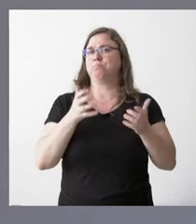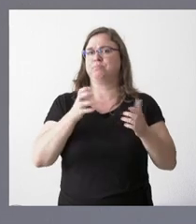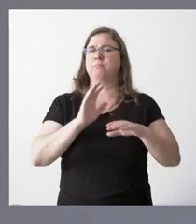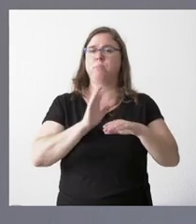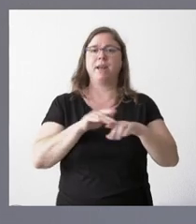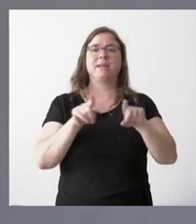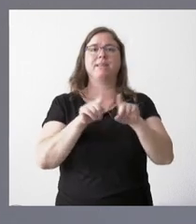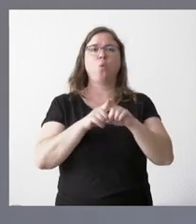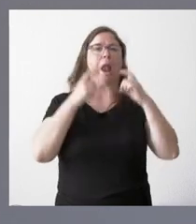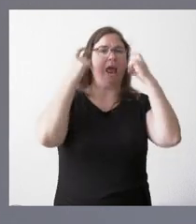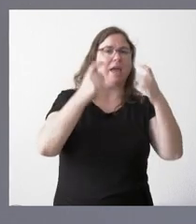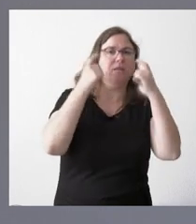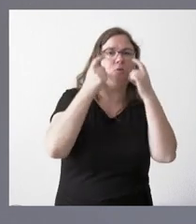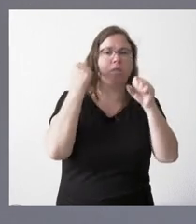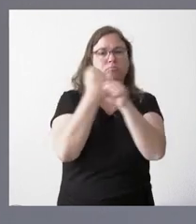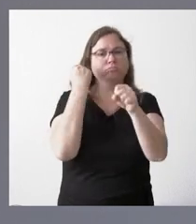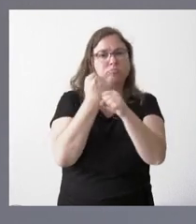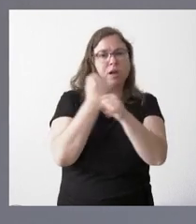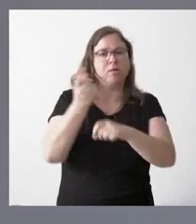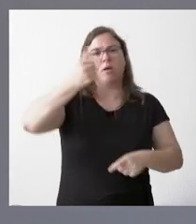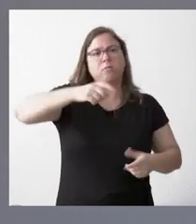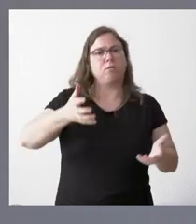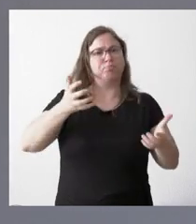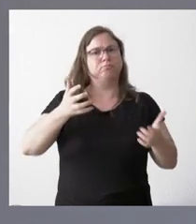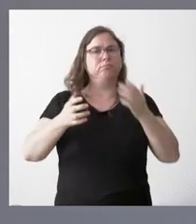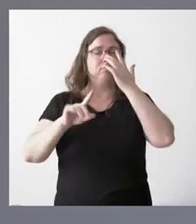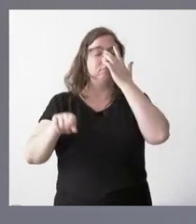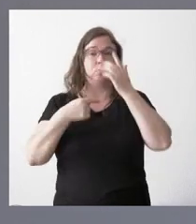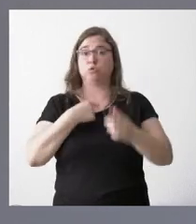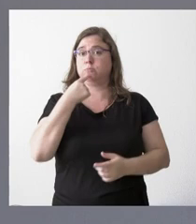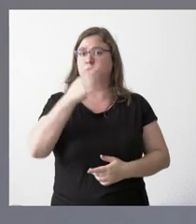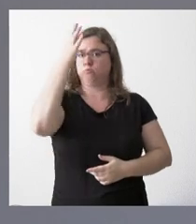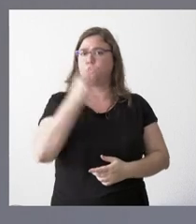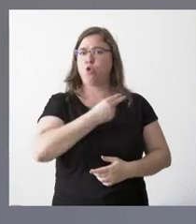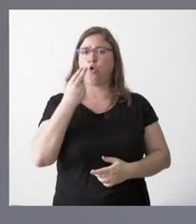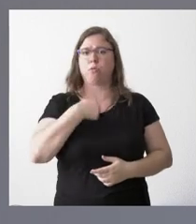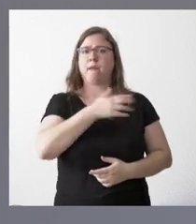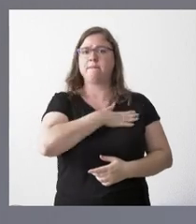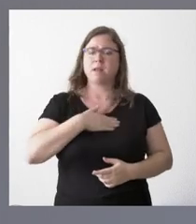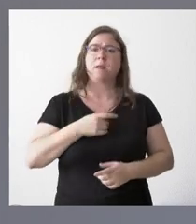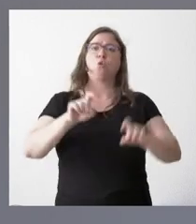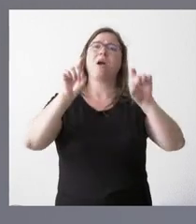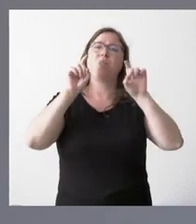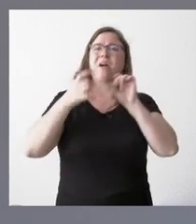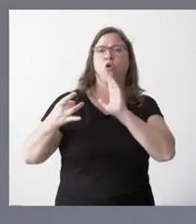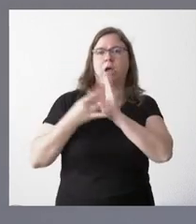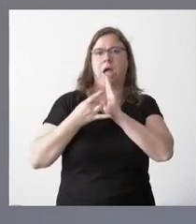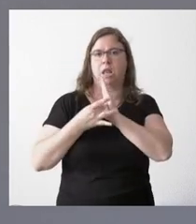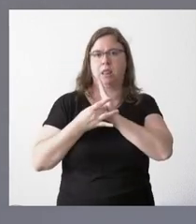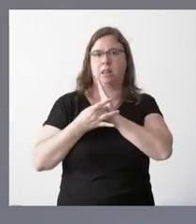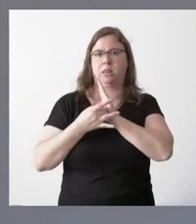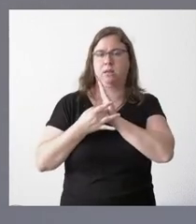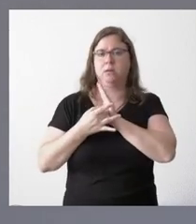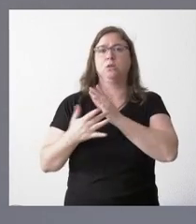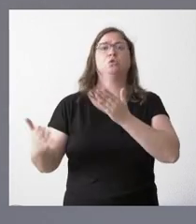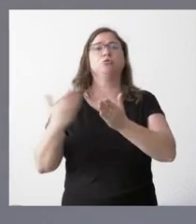punto de vista el esfuerzo y la dedicación y, por tanto, desde aquí reafirmamos ese compromiso que tenemos con una educación de calidad. Cualquier cosa que